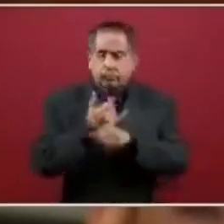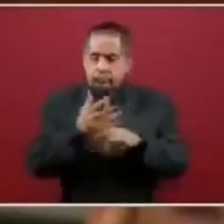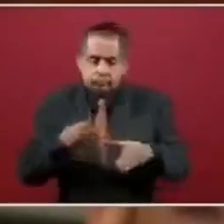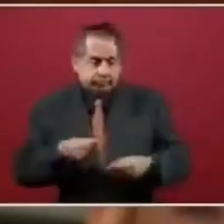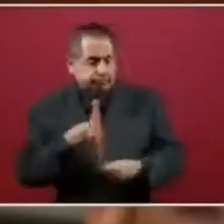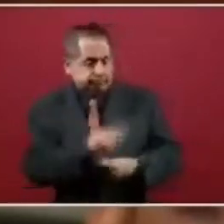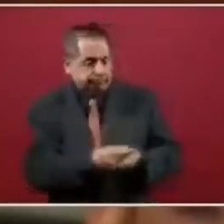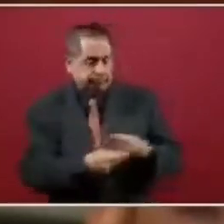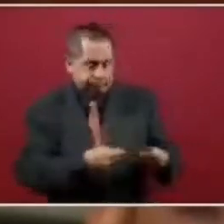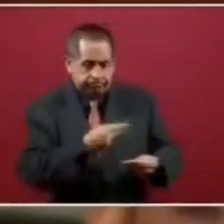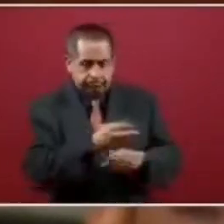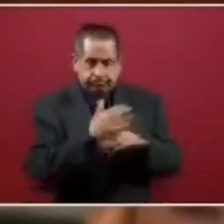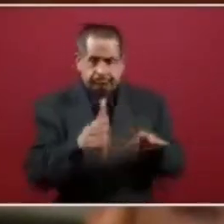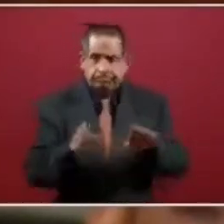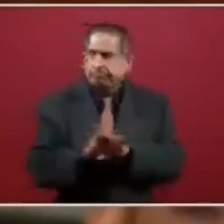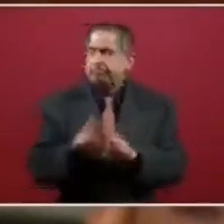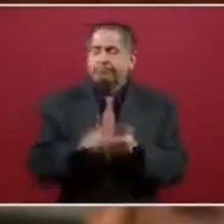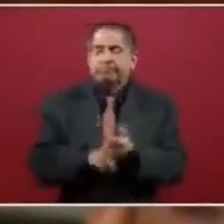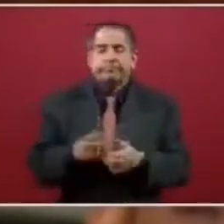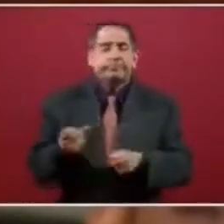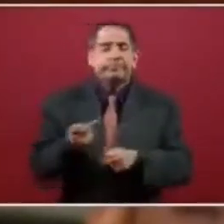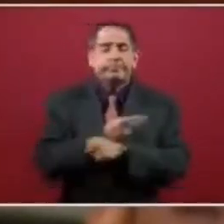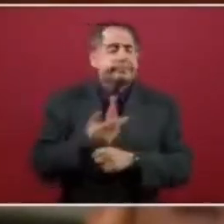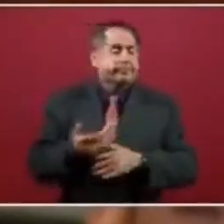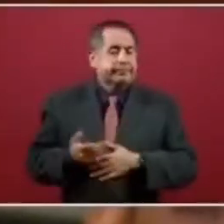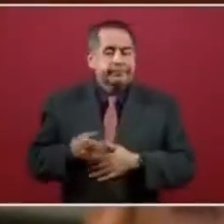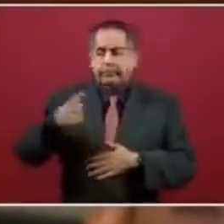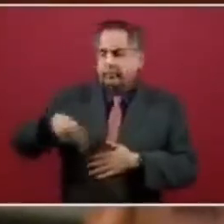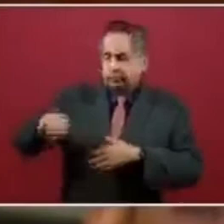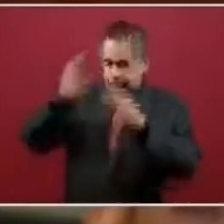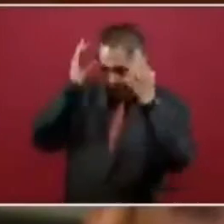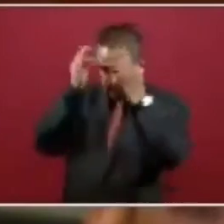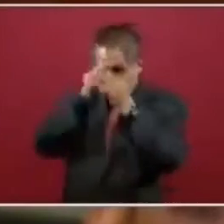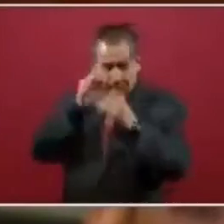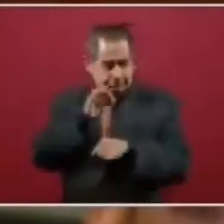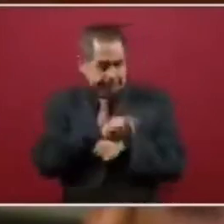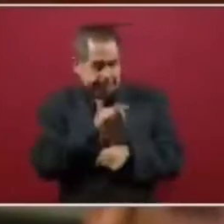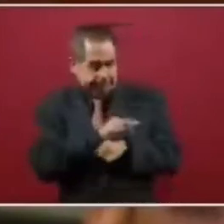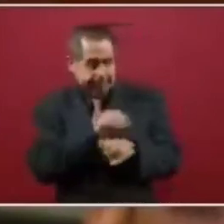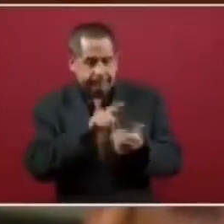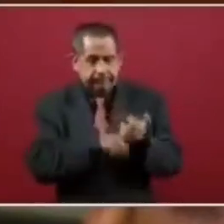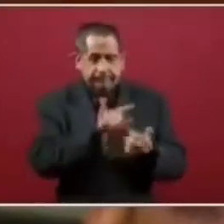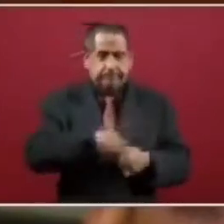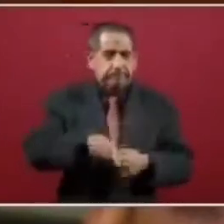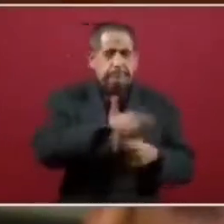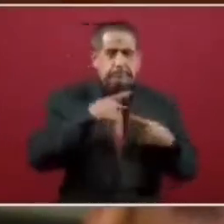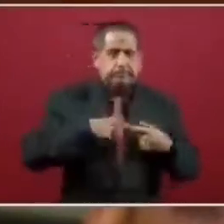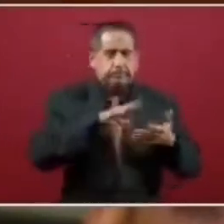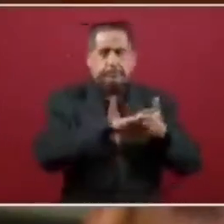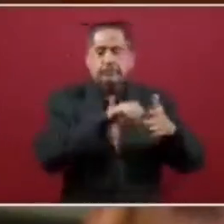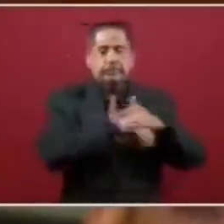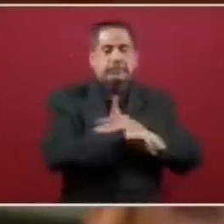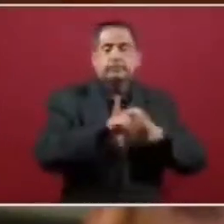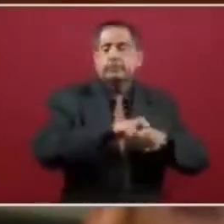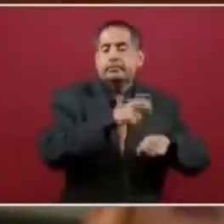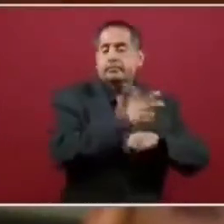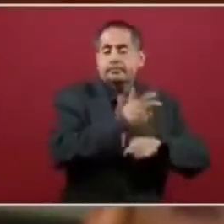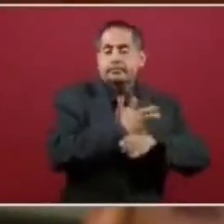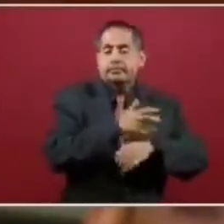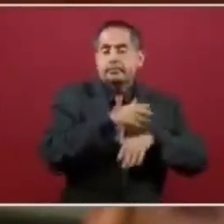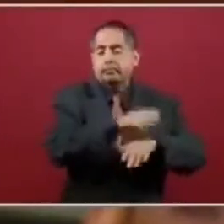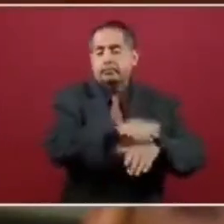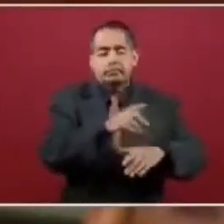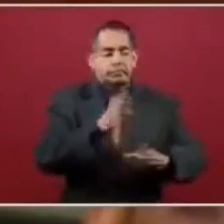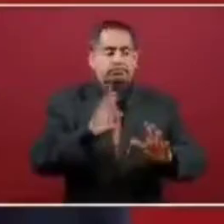informes sobre lo que hacen los cónsules de protección a los presos en cárceles en Estados Unidos, sobre todo